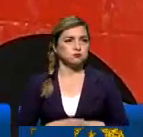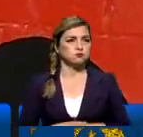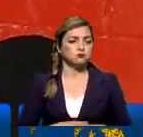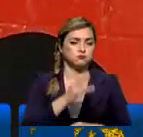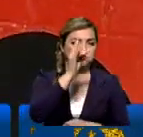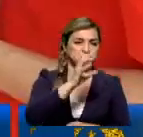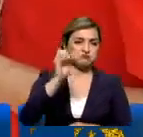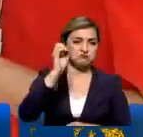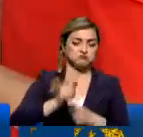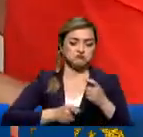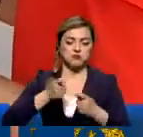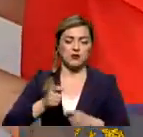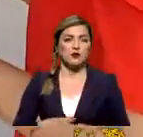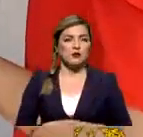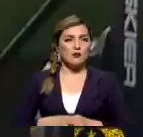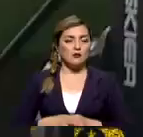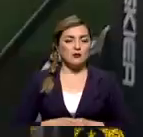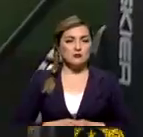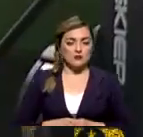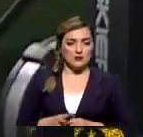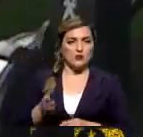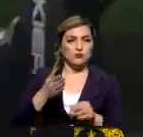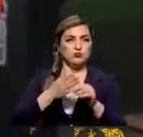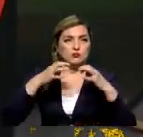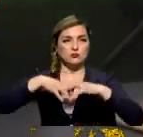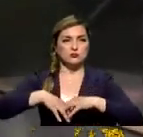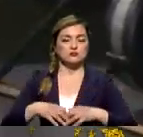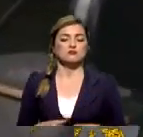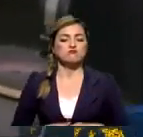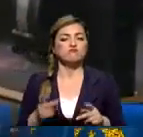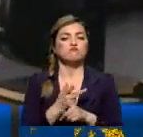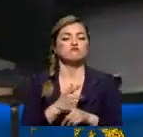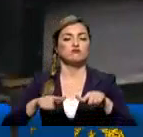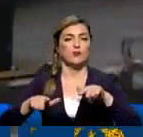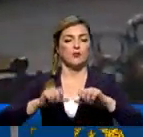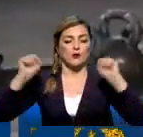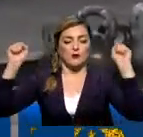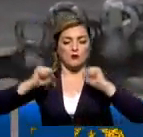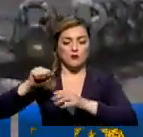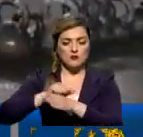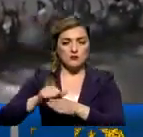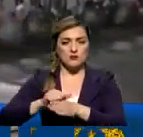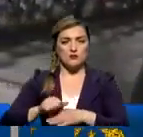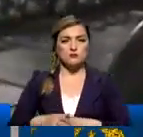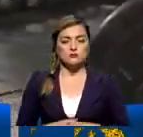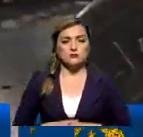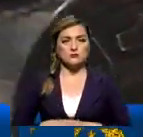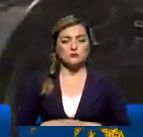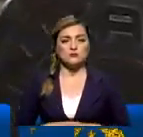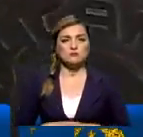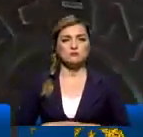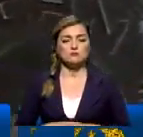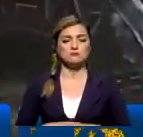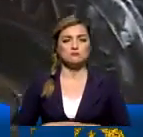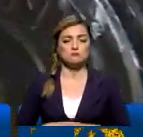está el 70%. Nos quieren quebrar, dice. Otro de los lugares afectados son los sitios de entrenamiento físico, donde pasaron